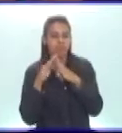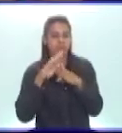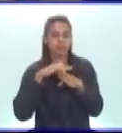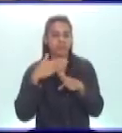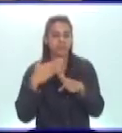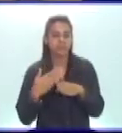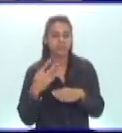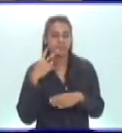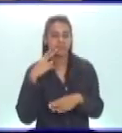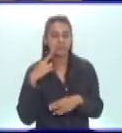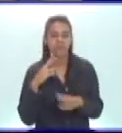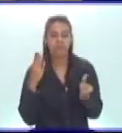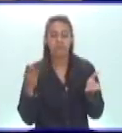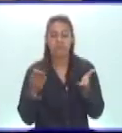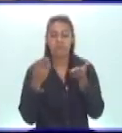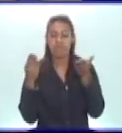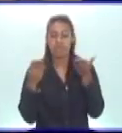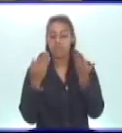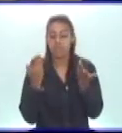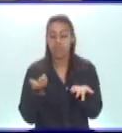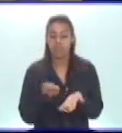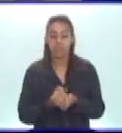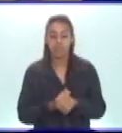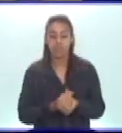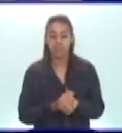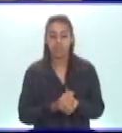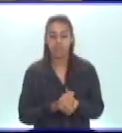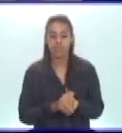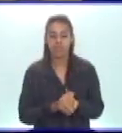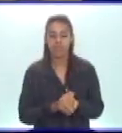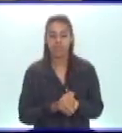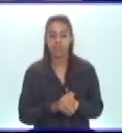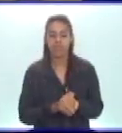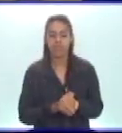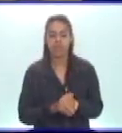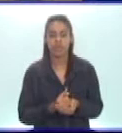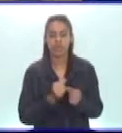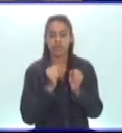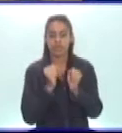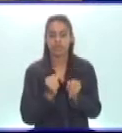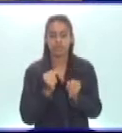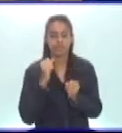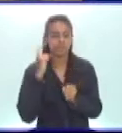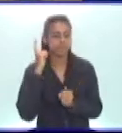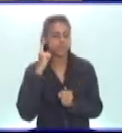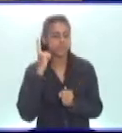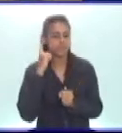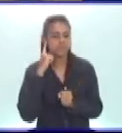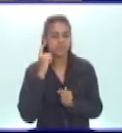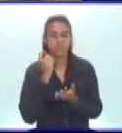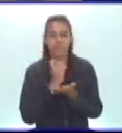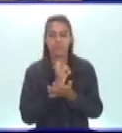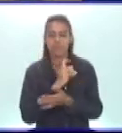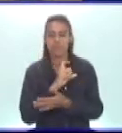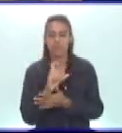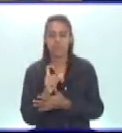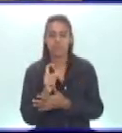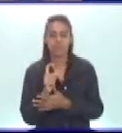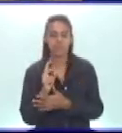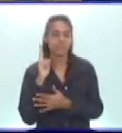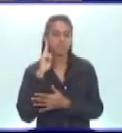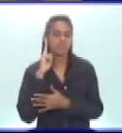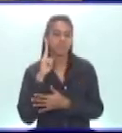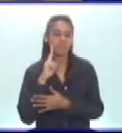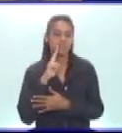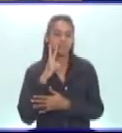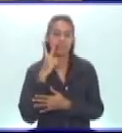Ahora, para el desarrollo de estimulación de esta audición residual, la educación auditiva se ha trazado dos